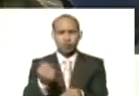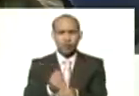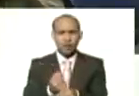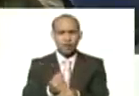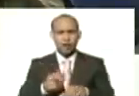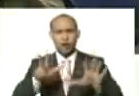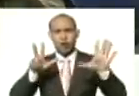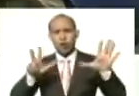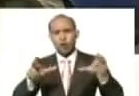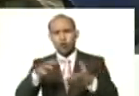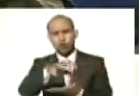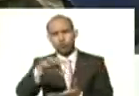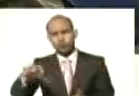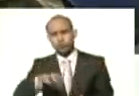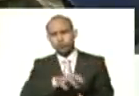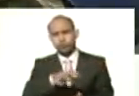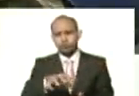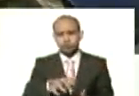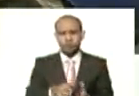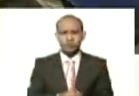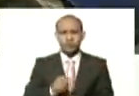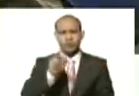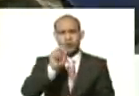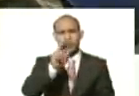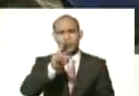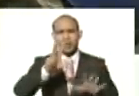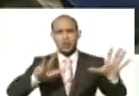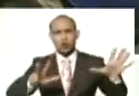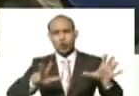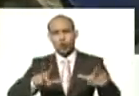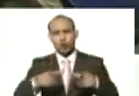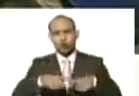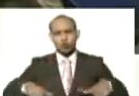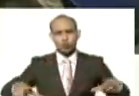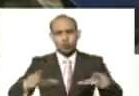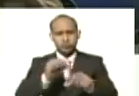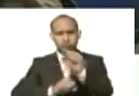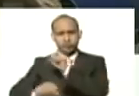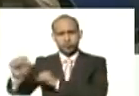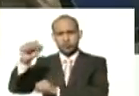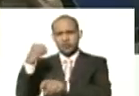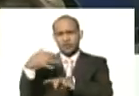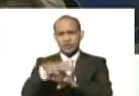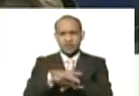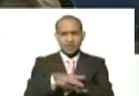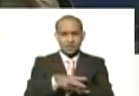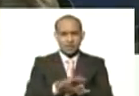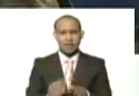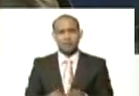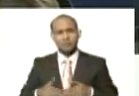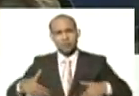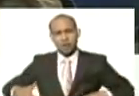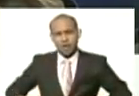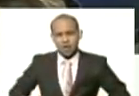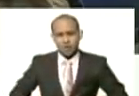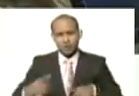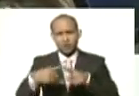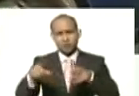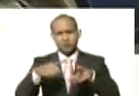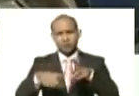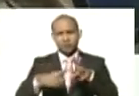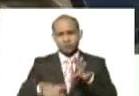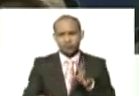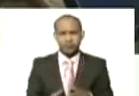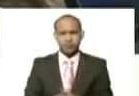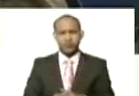8 regiones estratégicas de defensa integral, las 28 zonas operativas de defensa integral, con el esfuerzo de la INCU y la dedicación